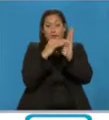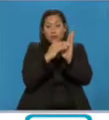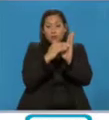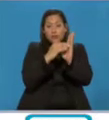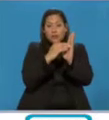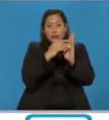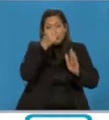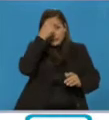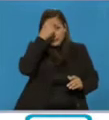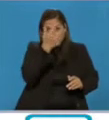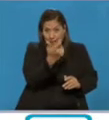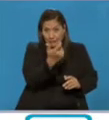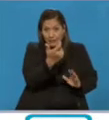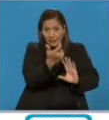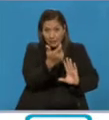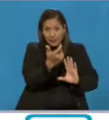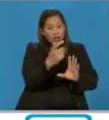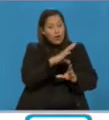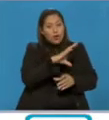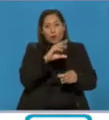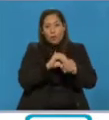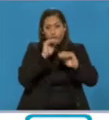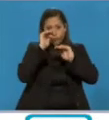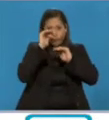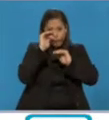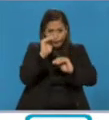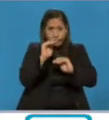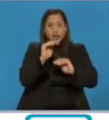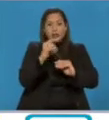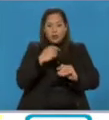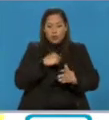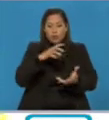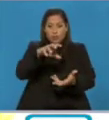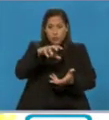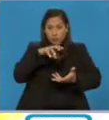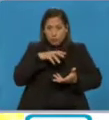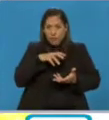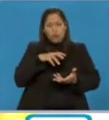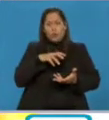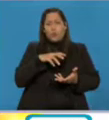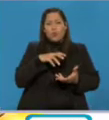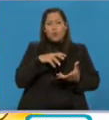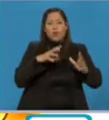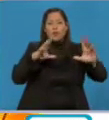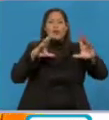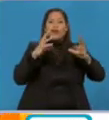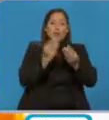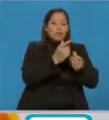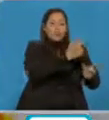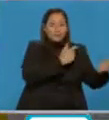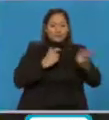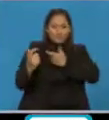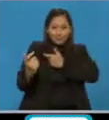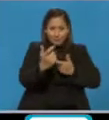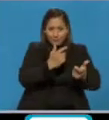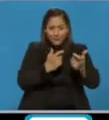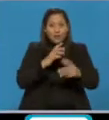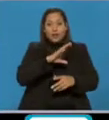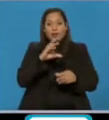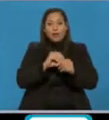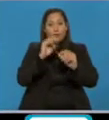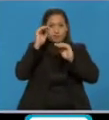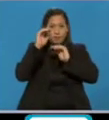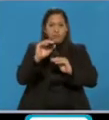de bitcoins en total. ¿Que puedes tú tener o qué? Que la idea es que en todo el ecosistema